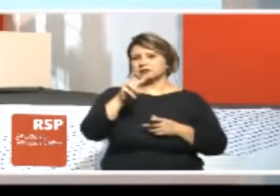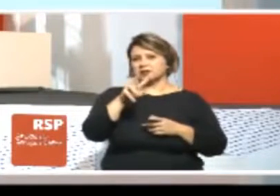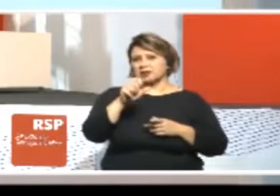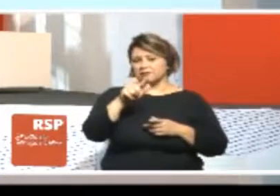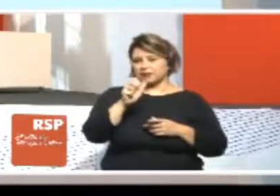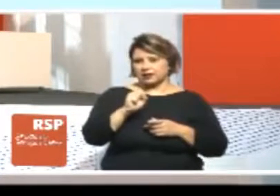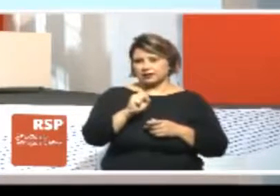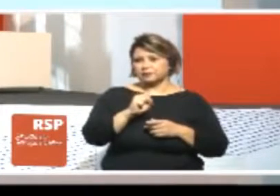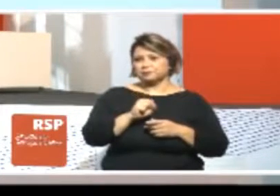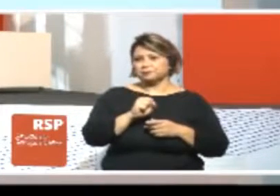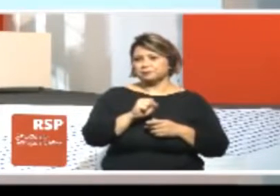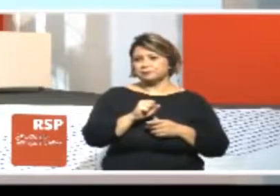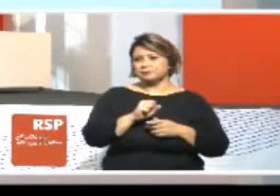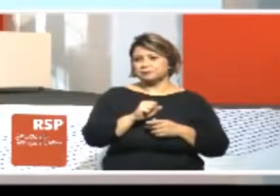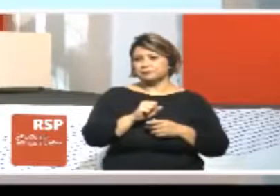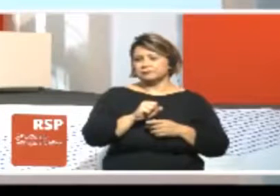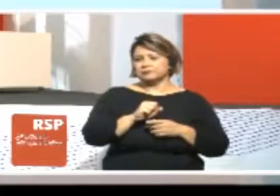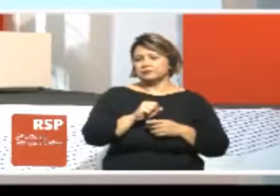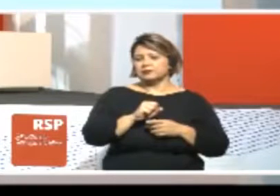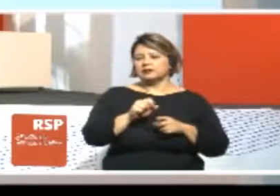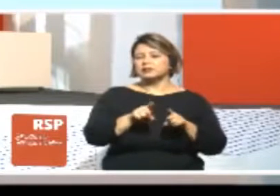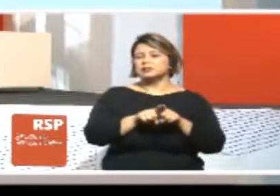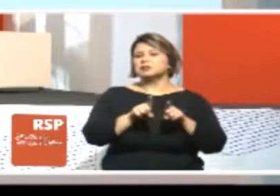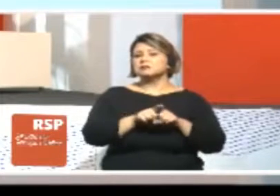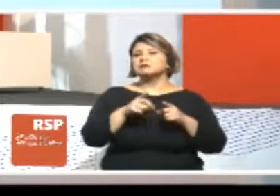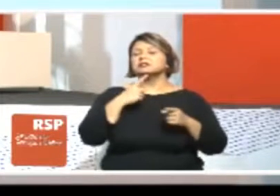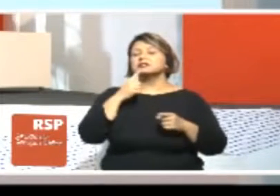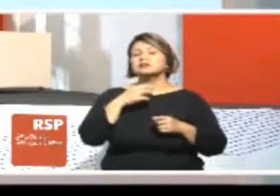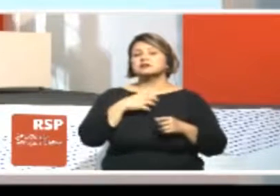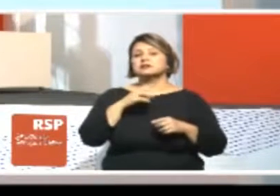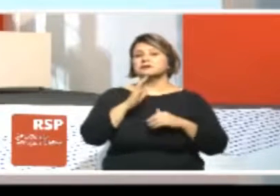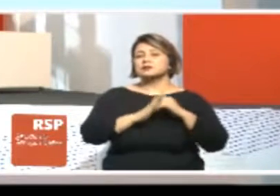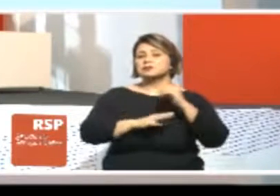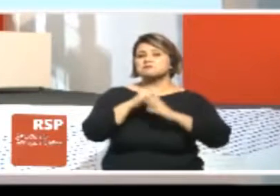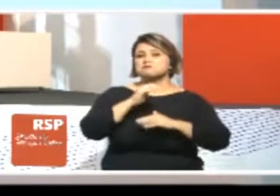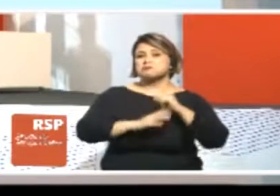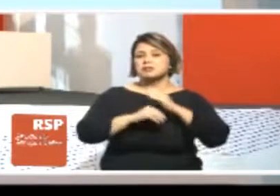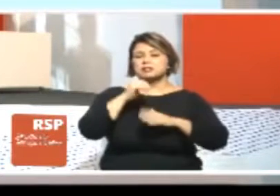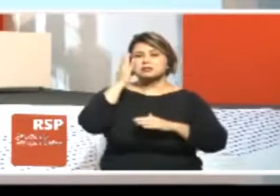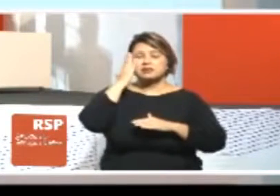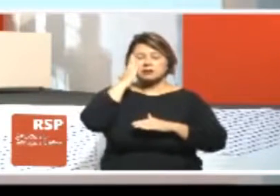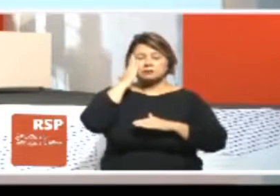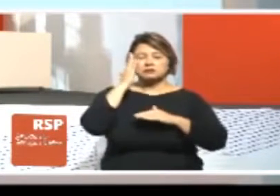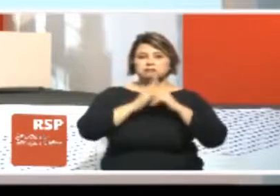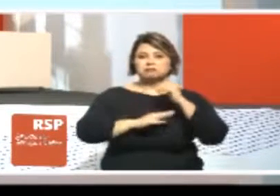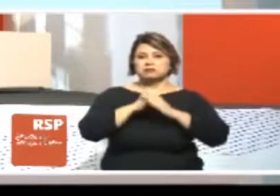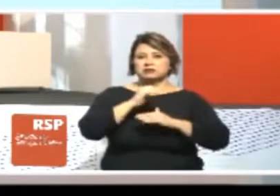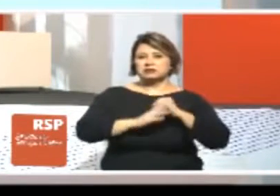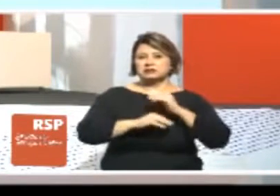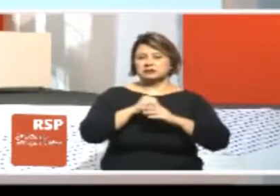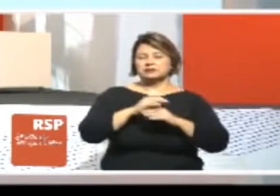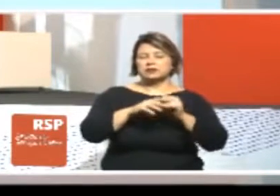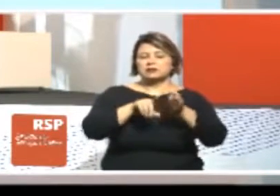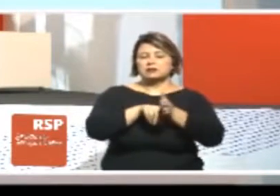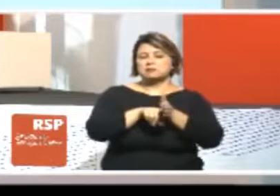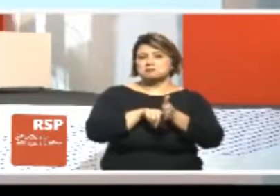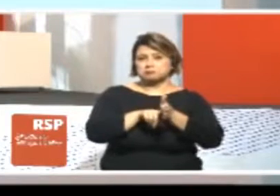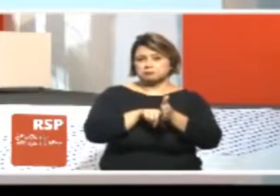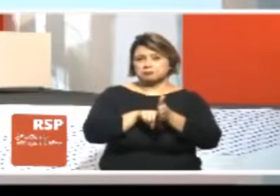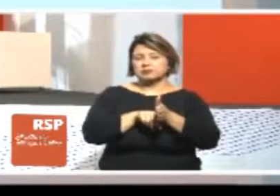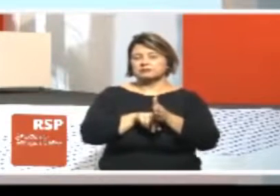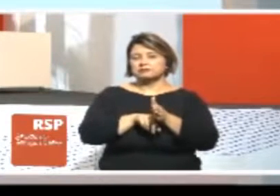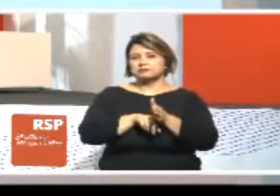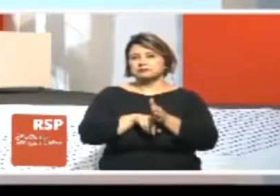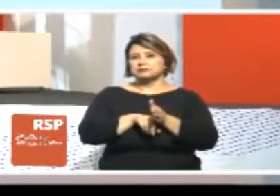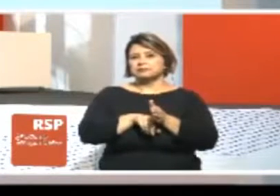habilidades ejecutivas, que eso es otro análisis que se hace, y eso se hace en base a la hoja de vida.